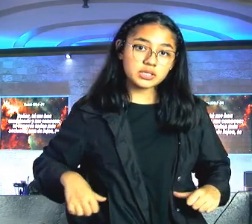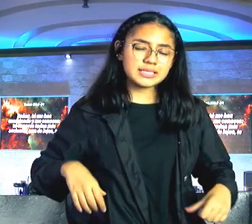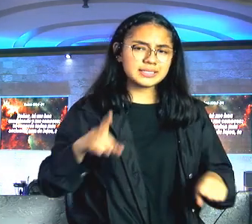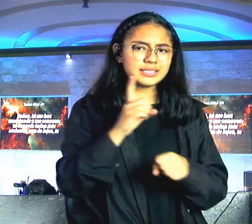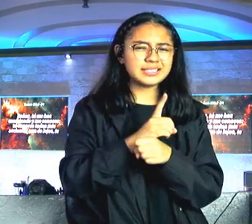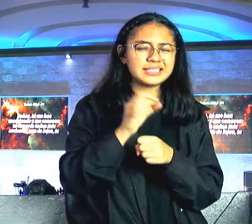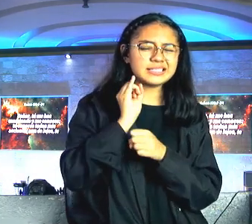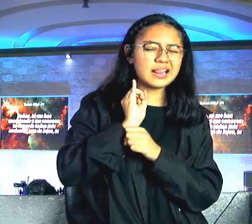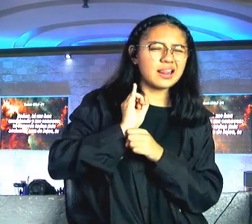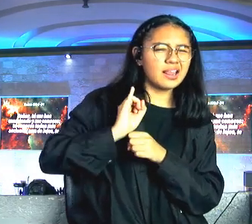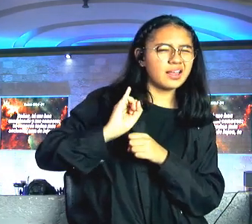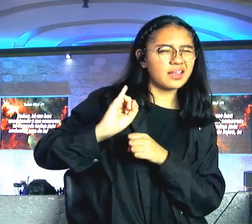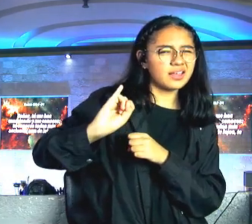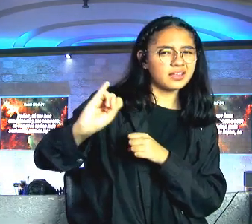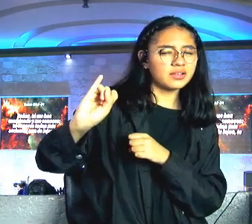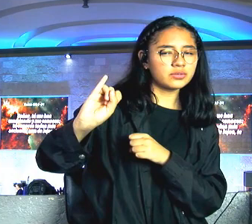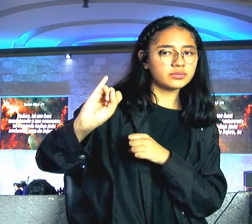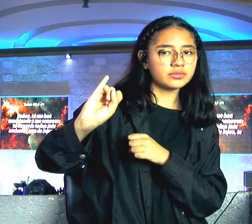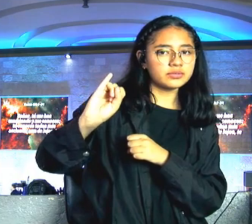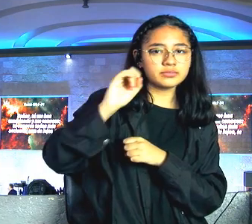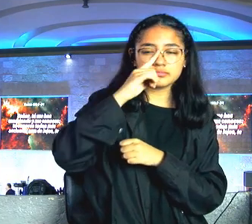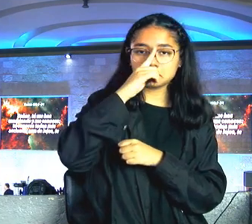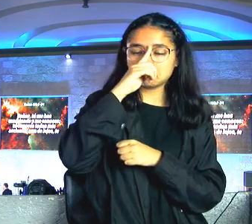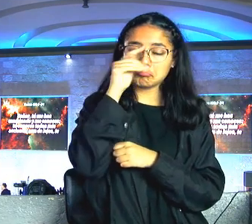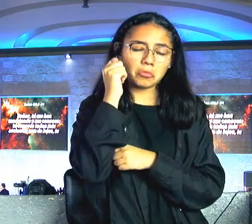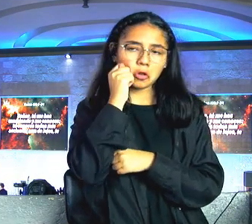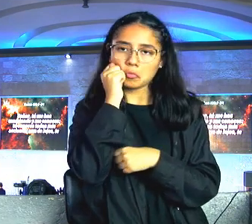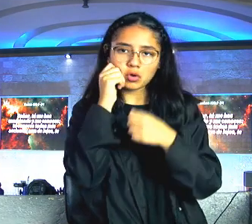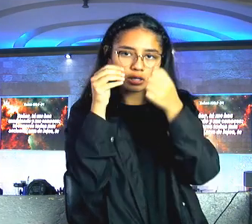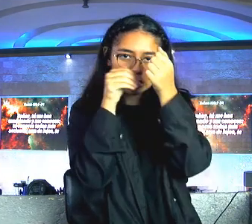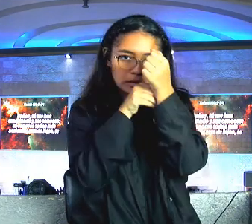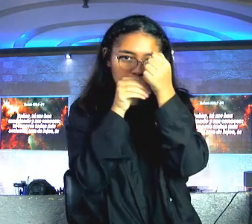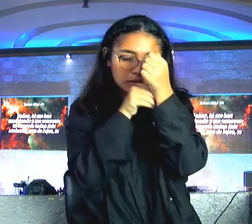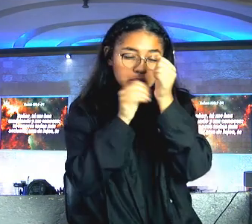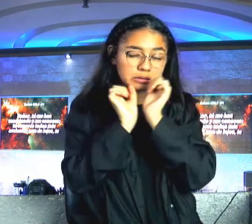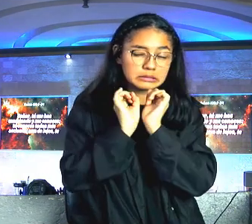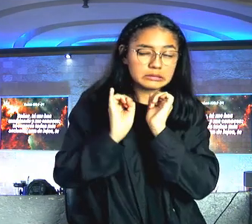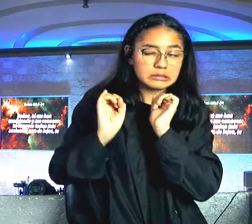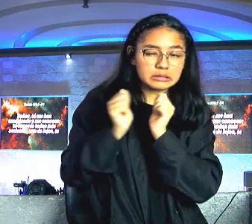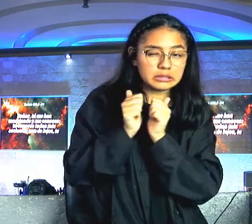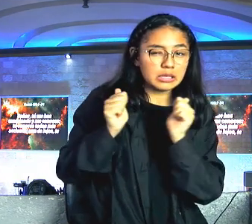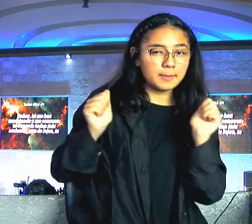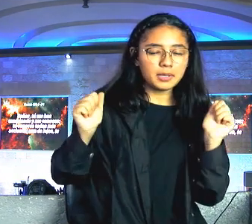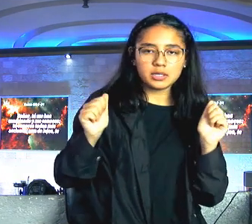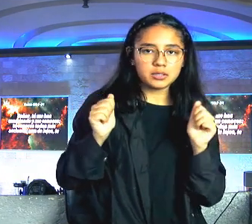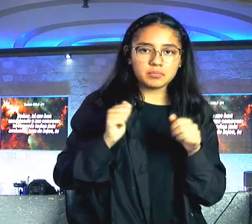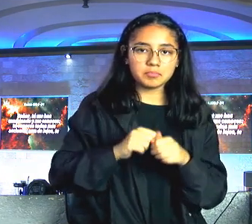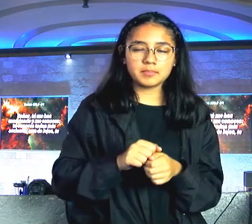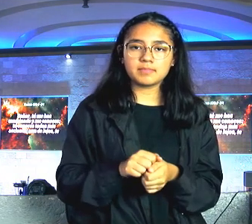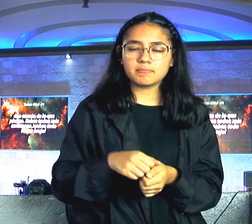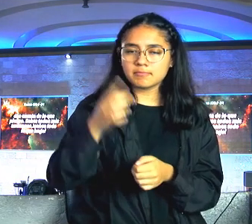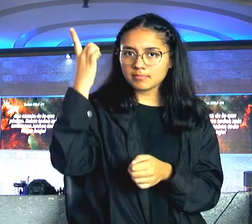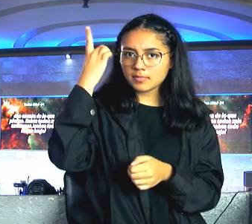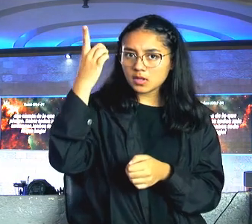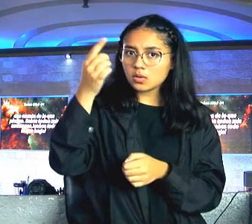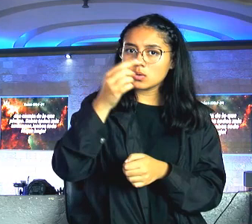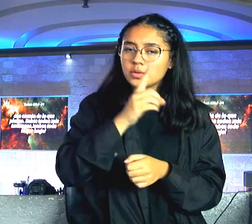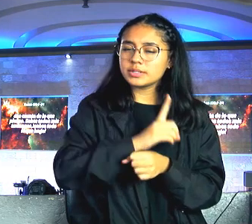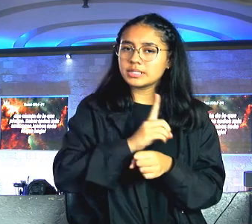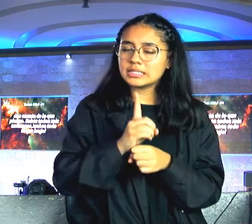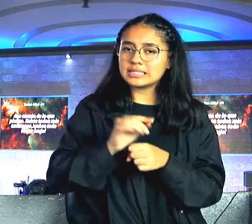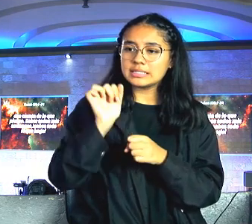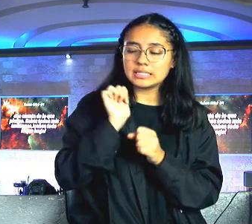bien, no importa qué tanto te escondas, qué tan lejos te vayas, aún de lejos te das cuenta de